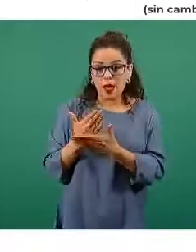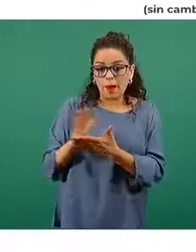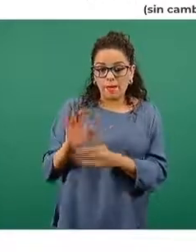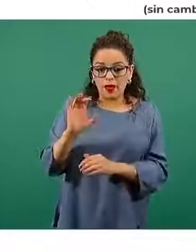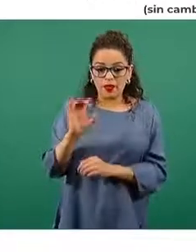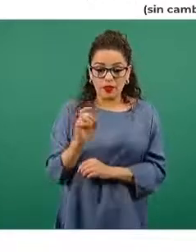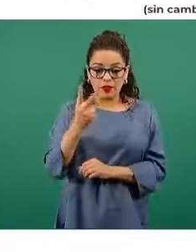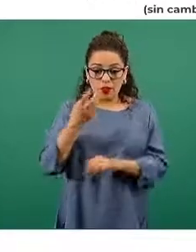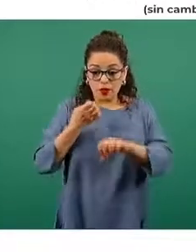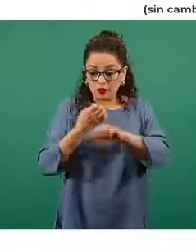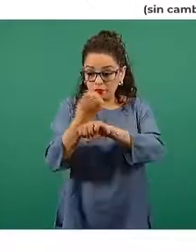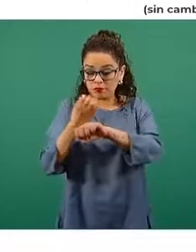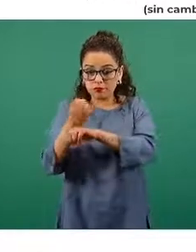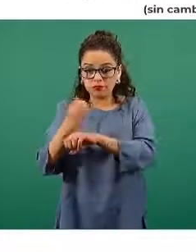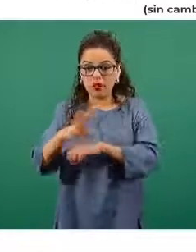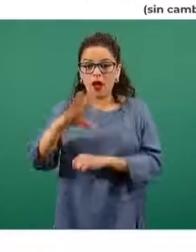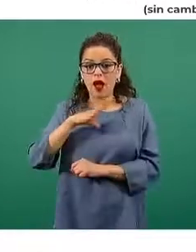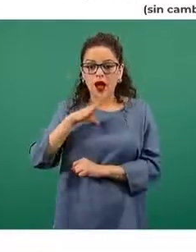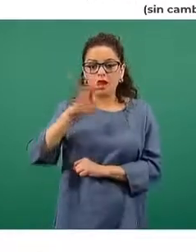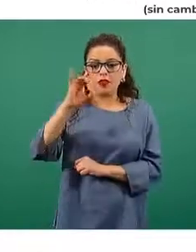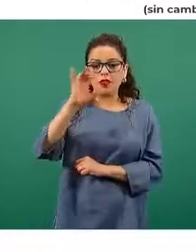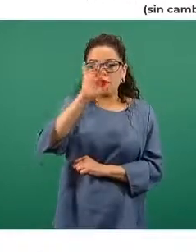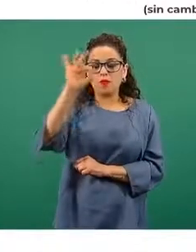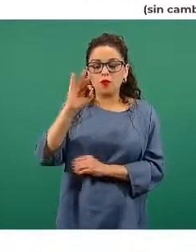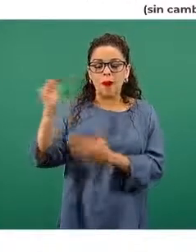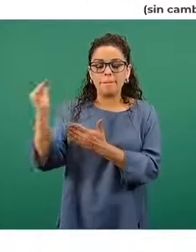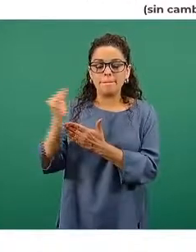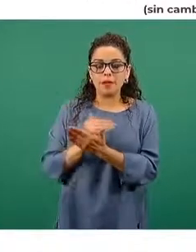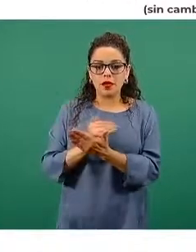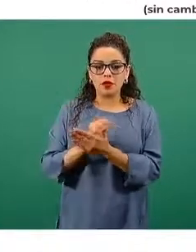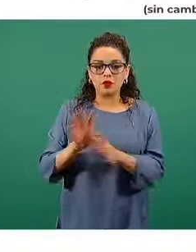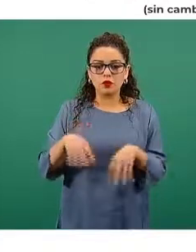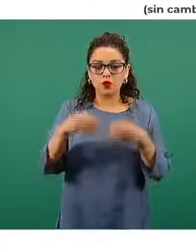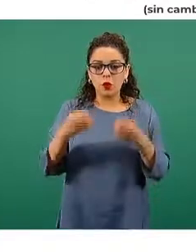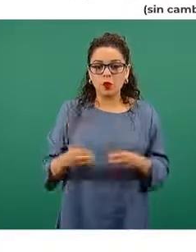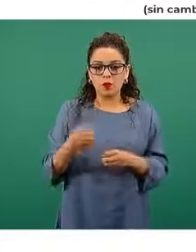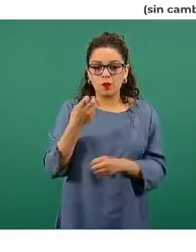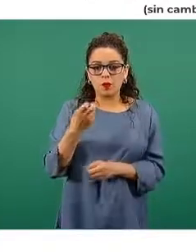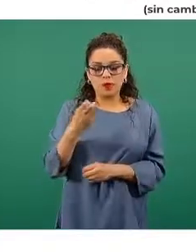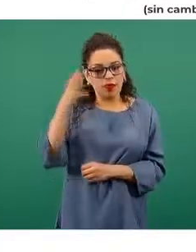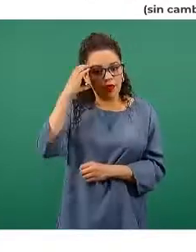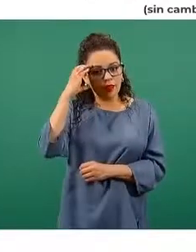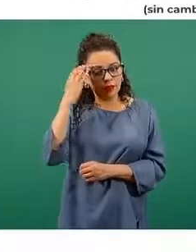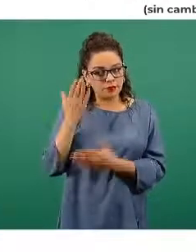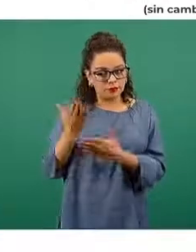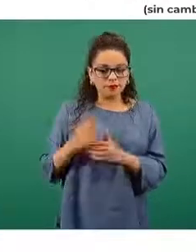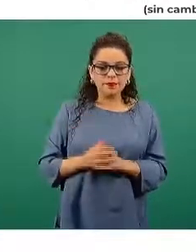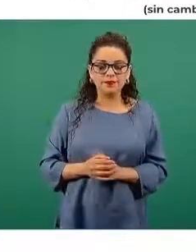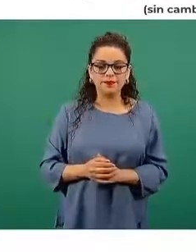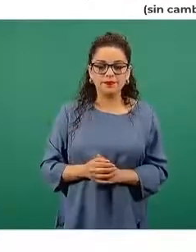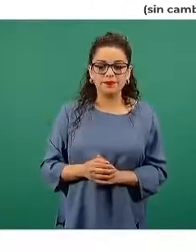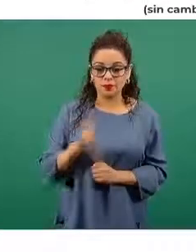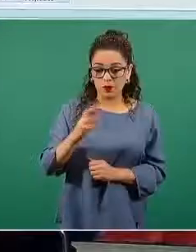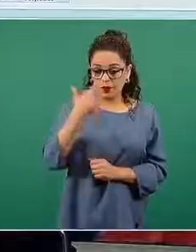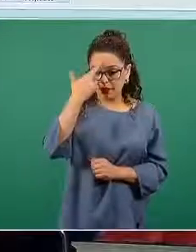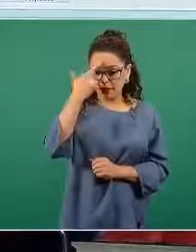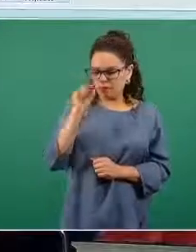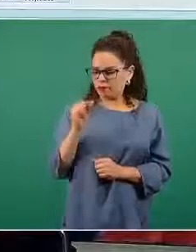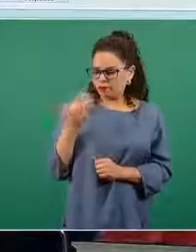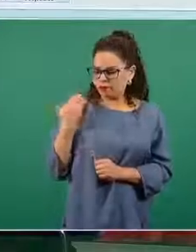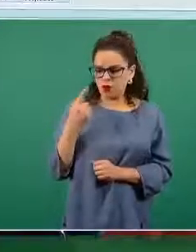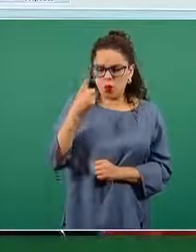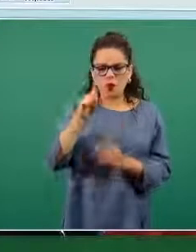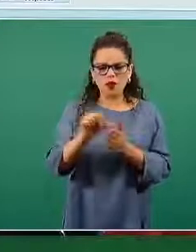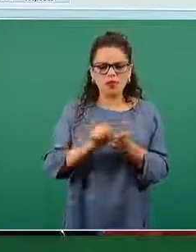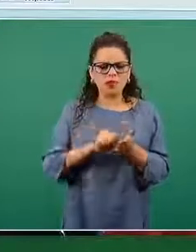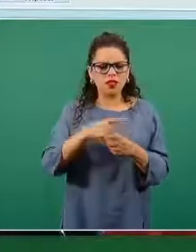entidades federativas con menos del 30% de la ocupación de este tipo de camas. Si recordamos, hace solamente un mes y